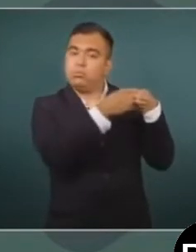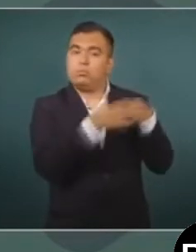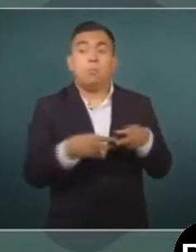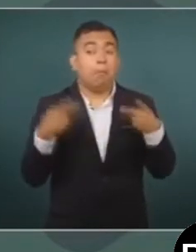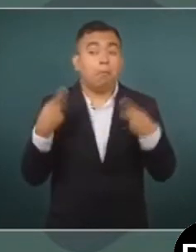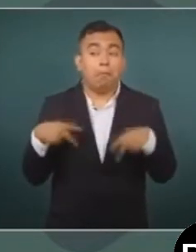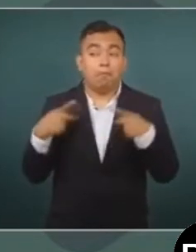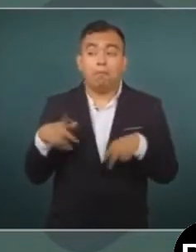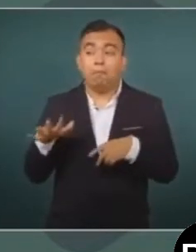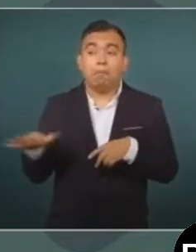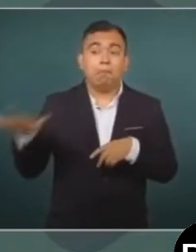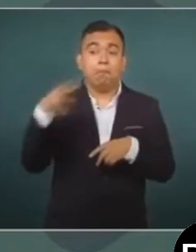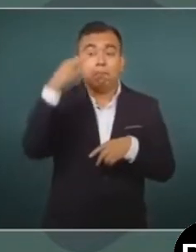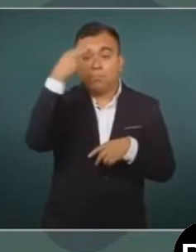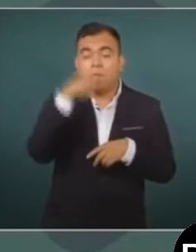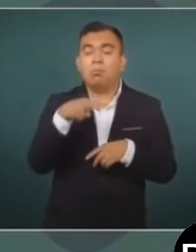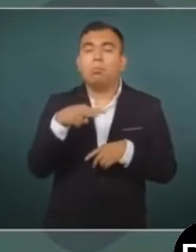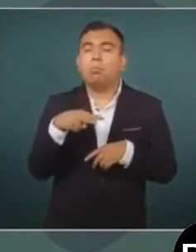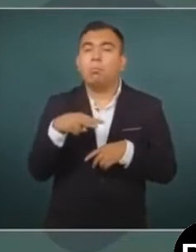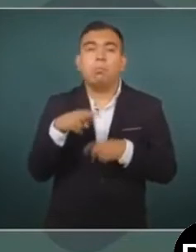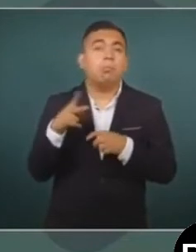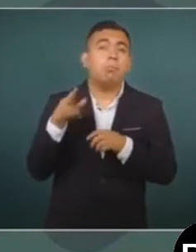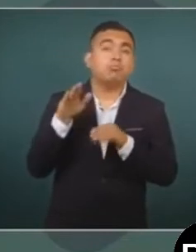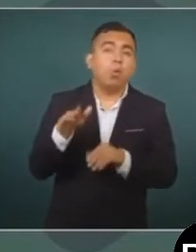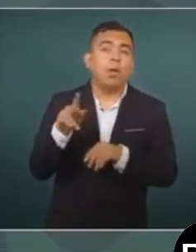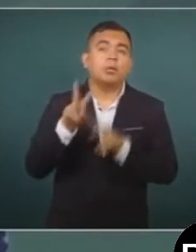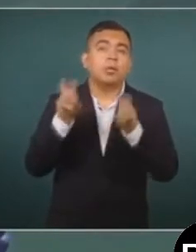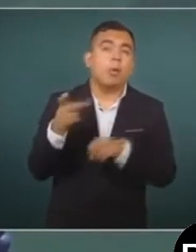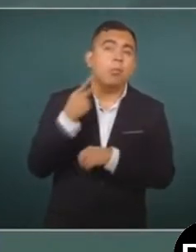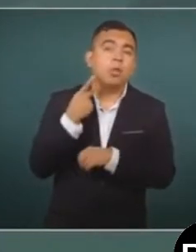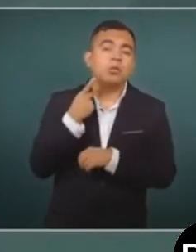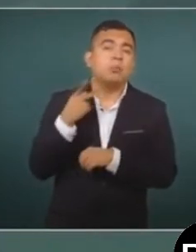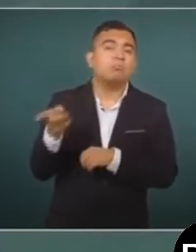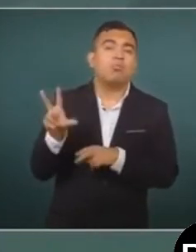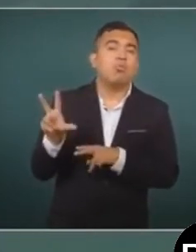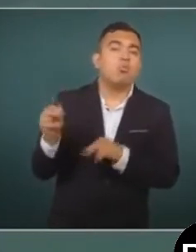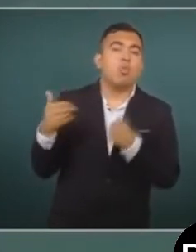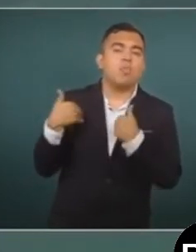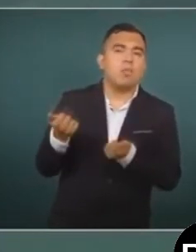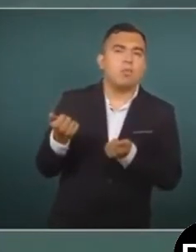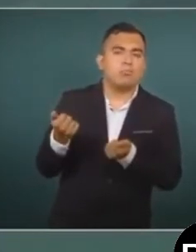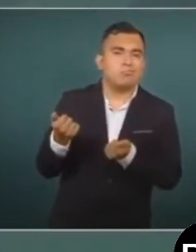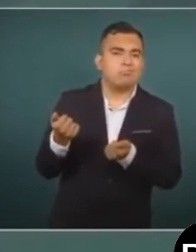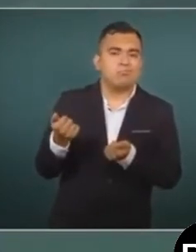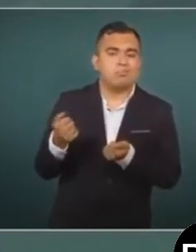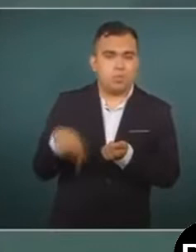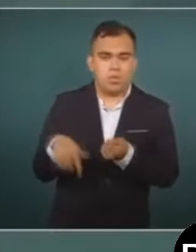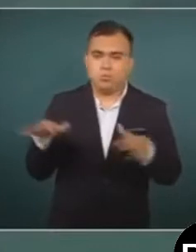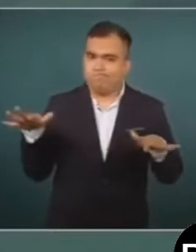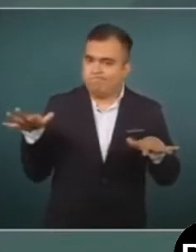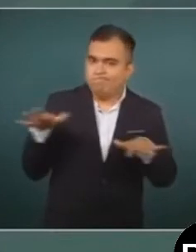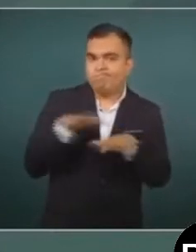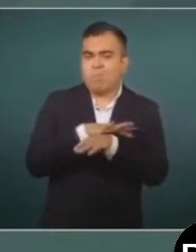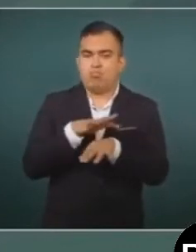entendía de estas cosas. Entonces, parte de la transformación es